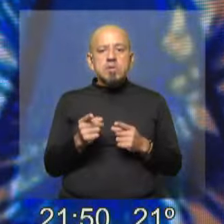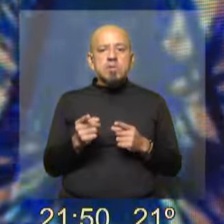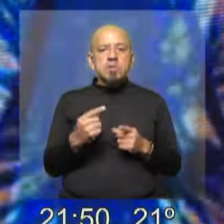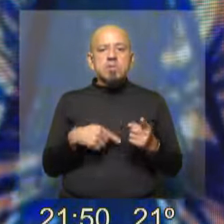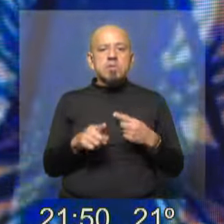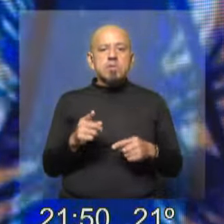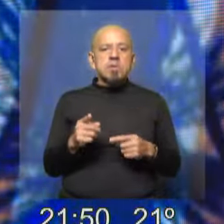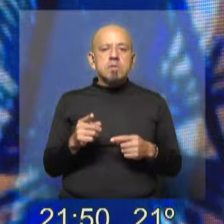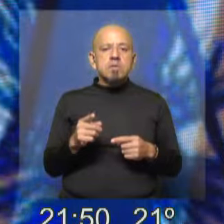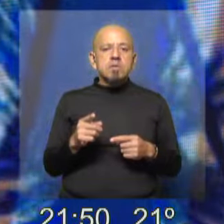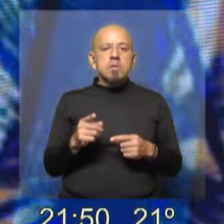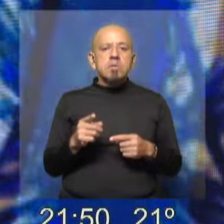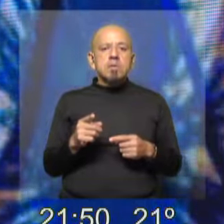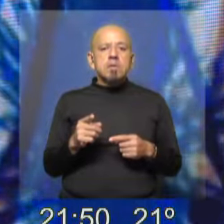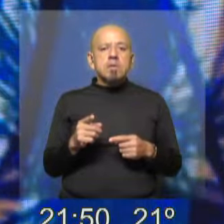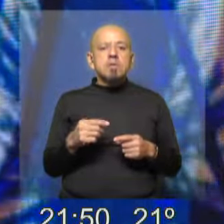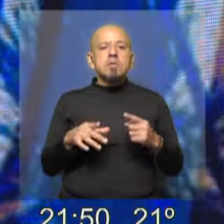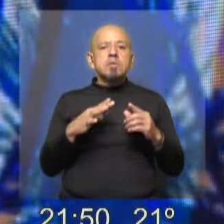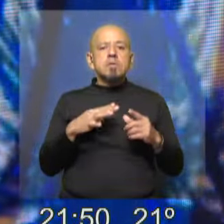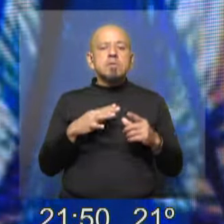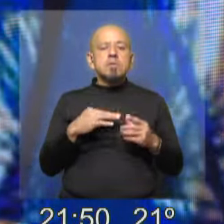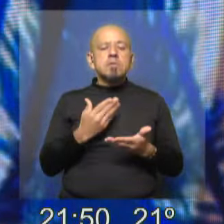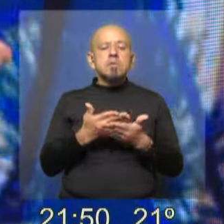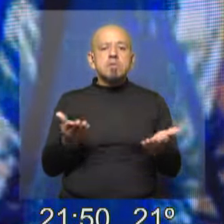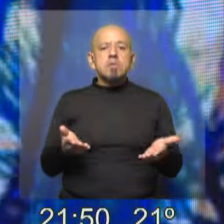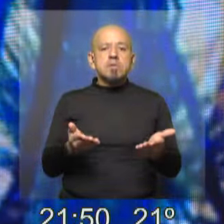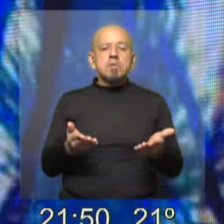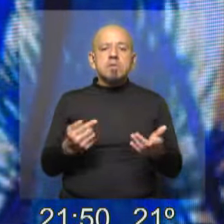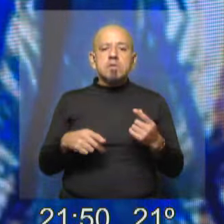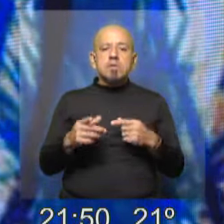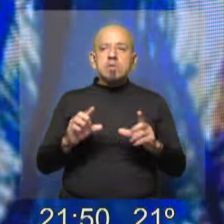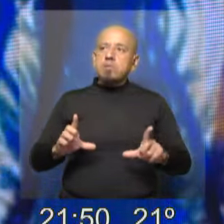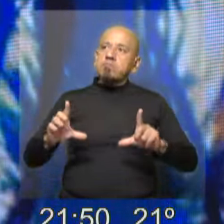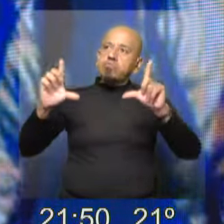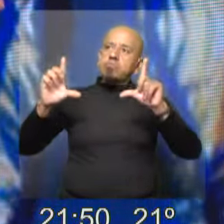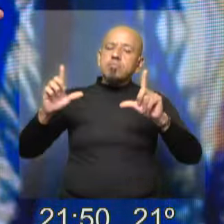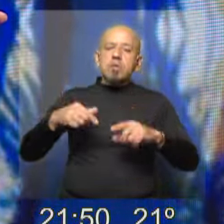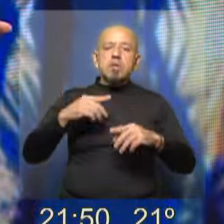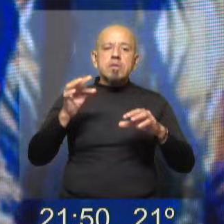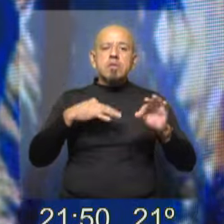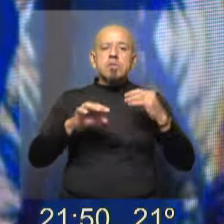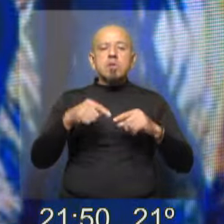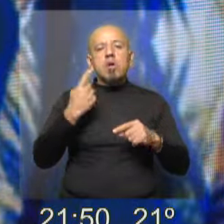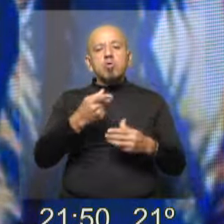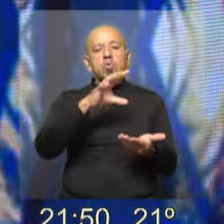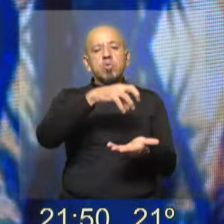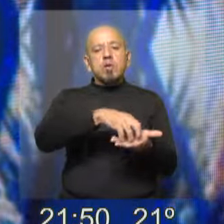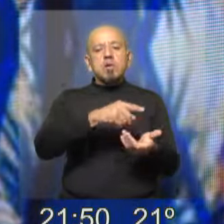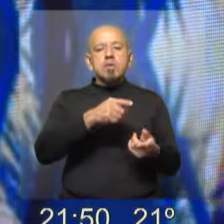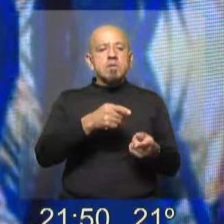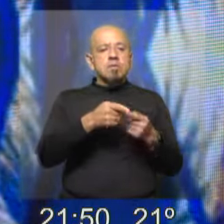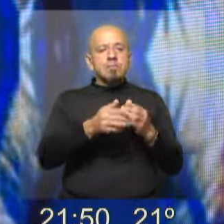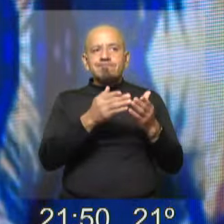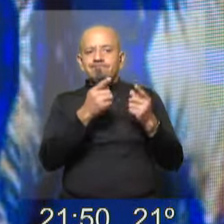por pedacitos, la presentamos en La Balso, que también tiene una pantalla divina, pero después el disco se presentó en La Trastienda. La Trastienda no